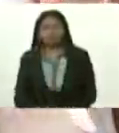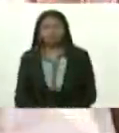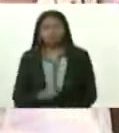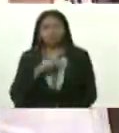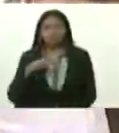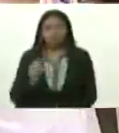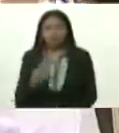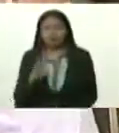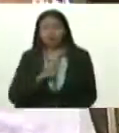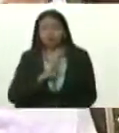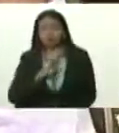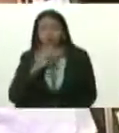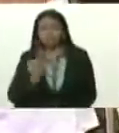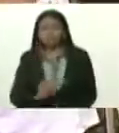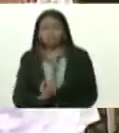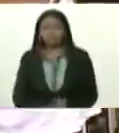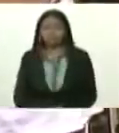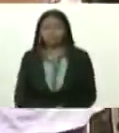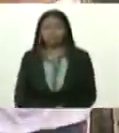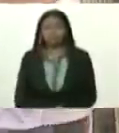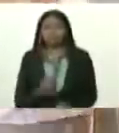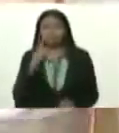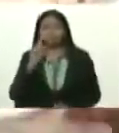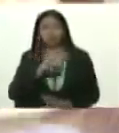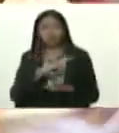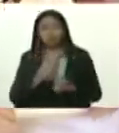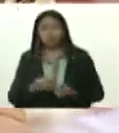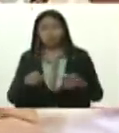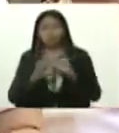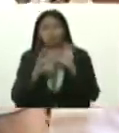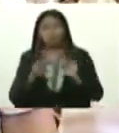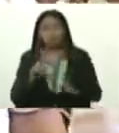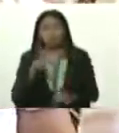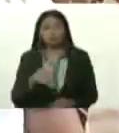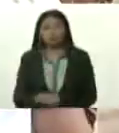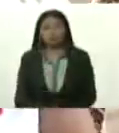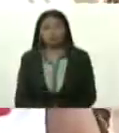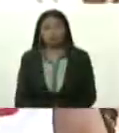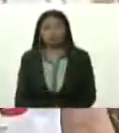nuestras. Eso tiene un gran peso.